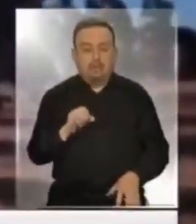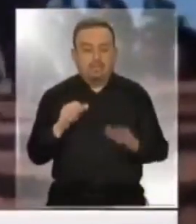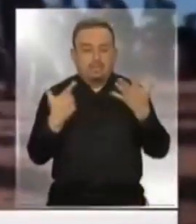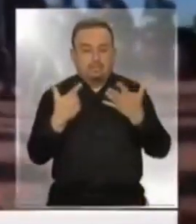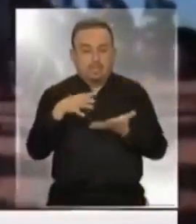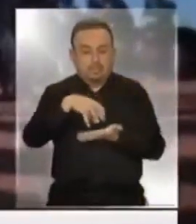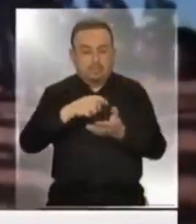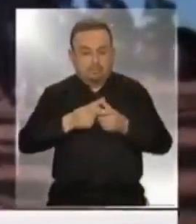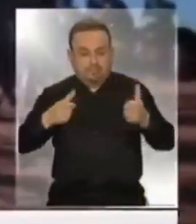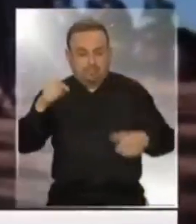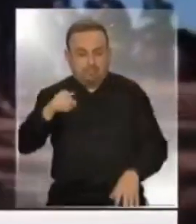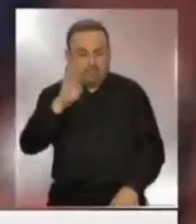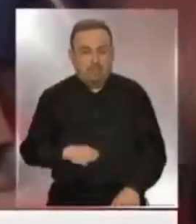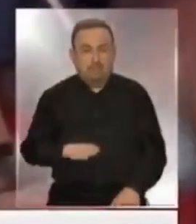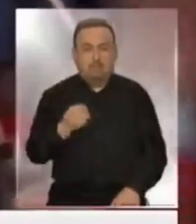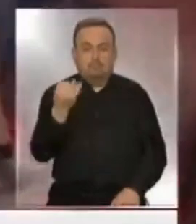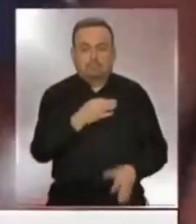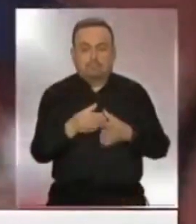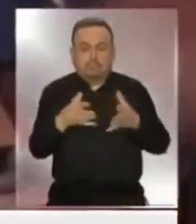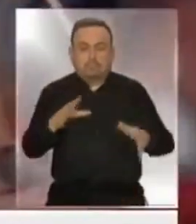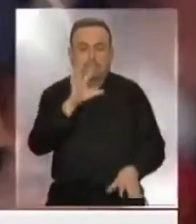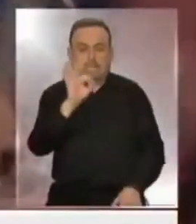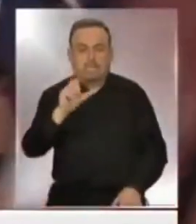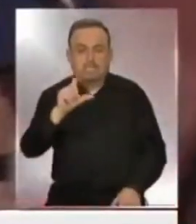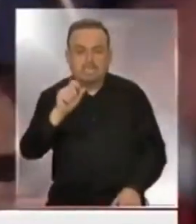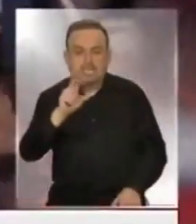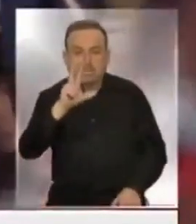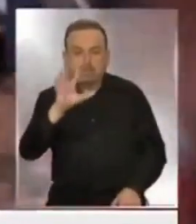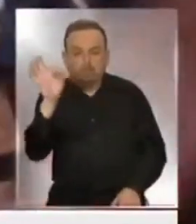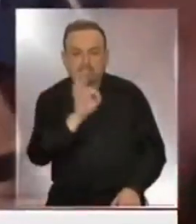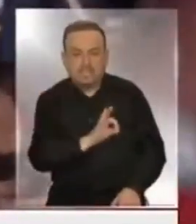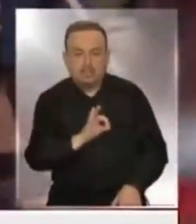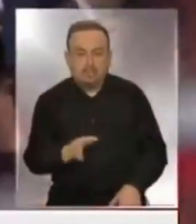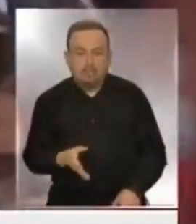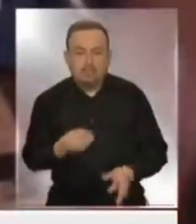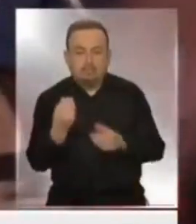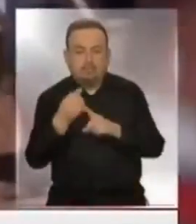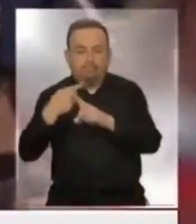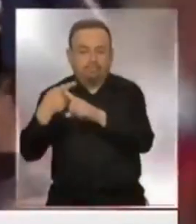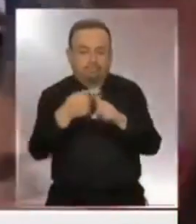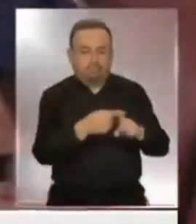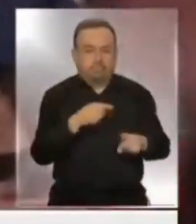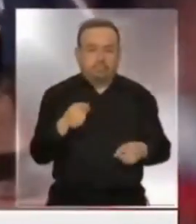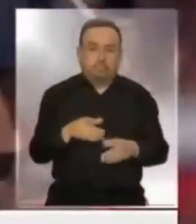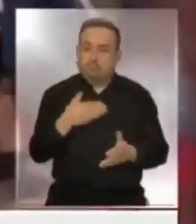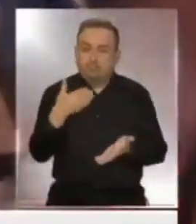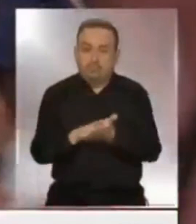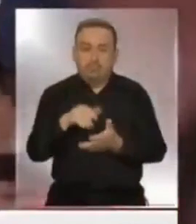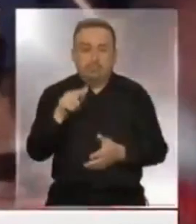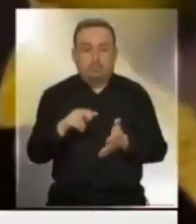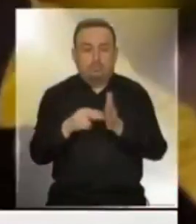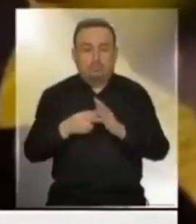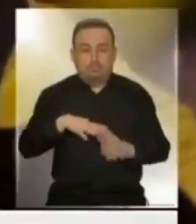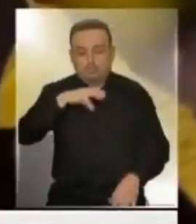1 y lo peor es llegar a 3. Bueno, Brasil en estos momentos tiene esa tasa de